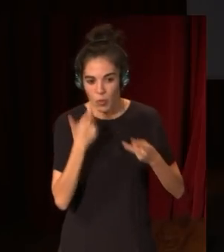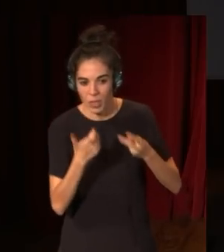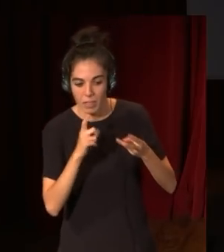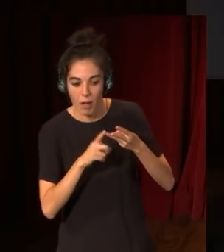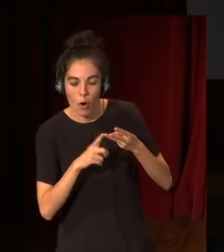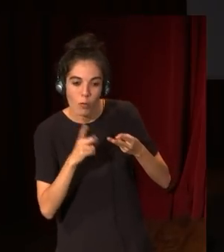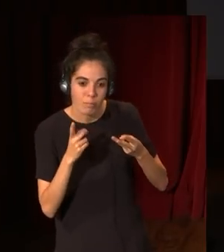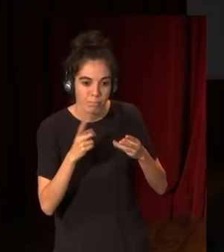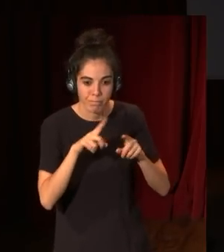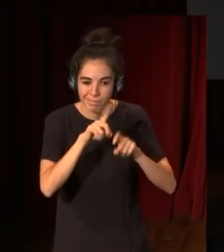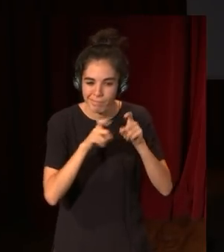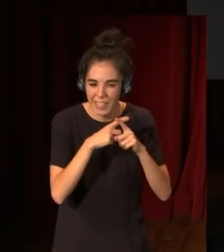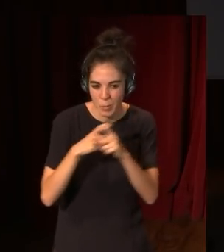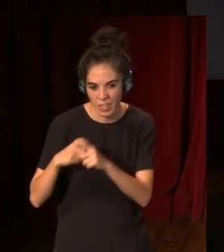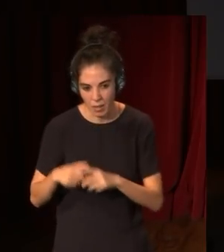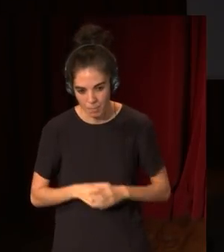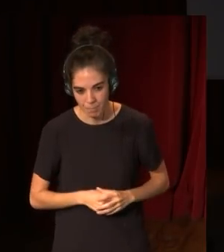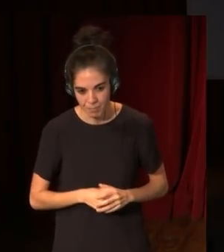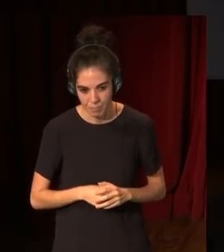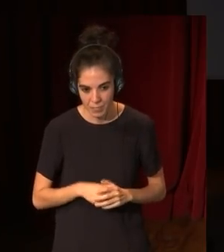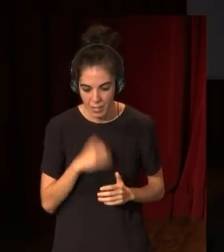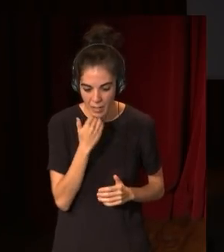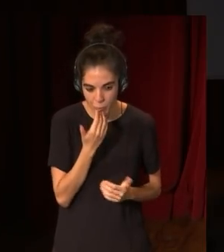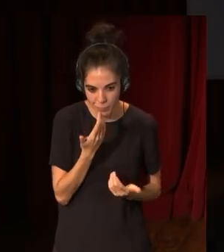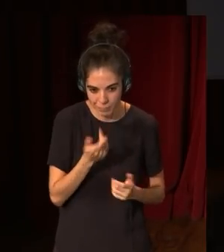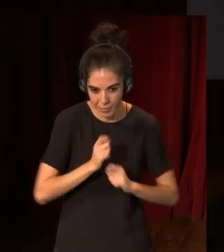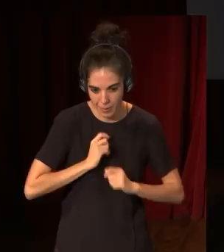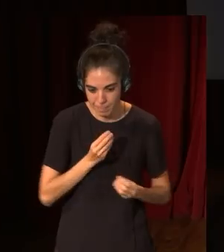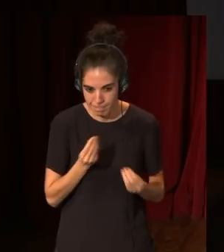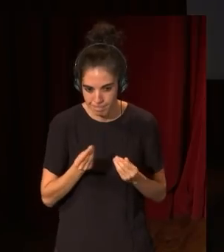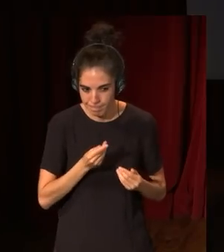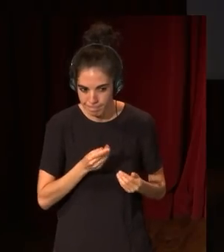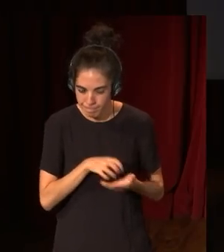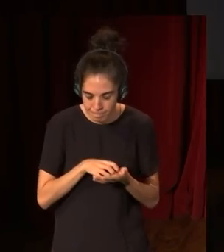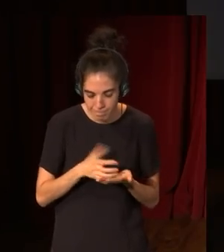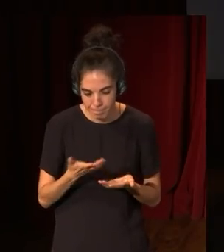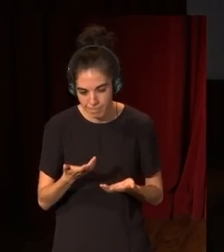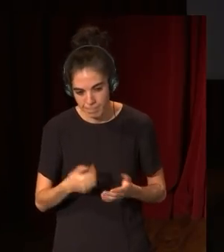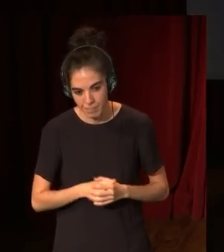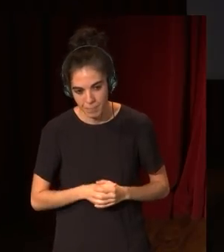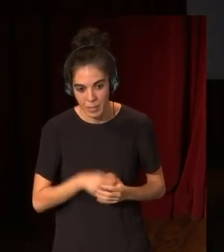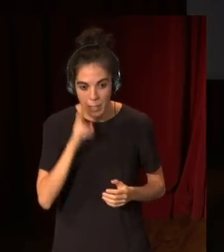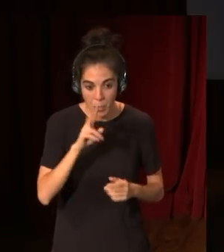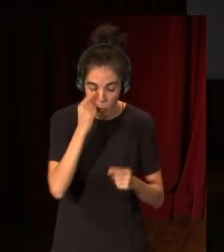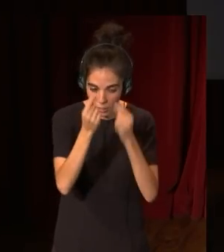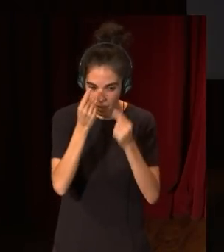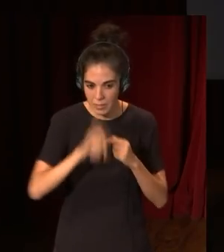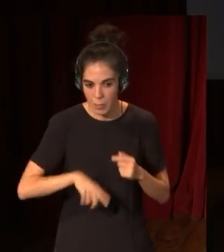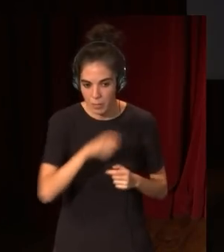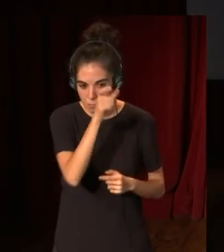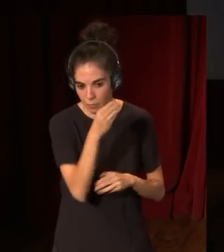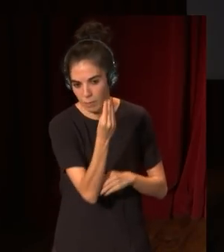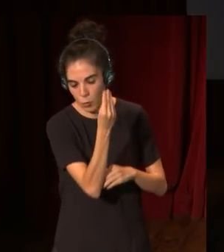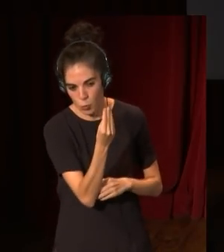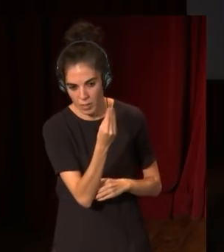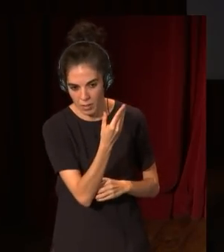críptica o emblemática en casi aquí vemos algunos detalles la figura suntuosa